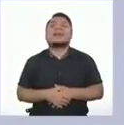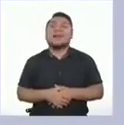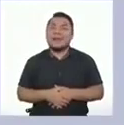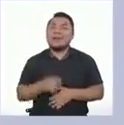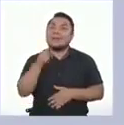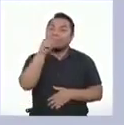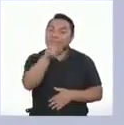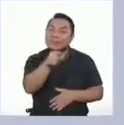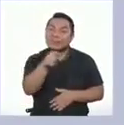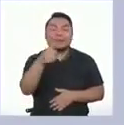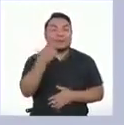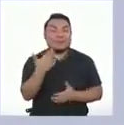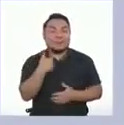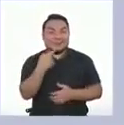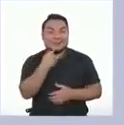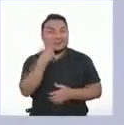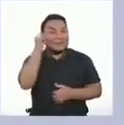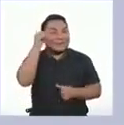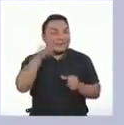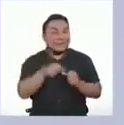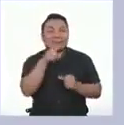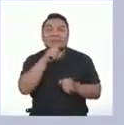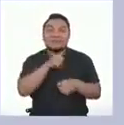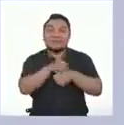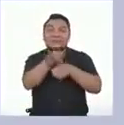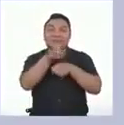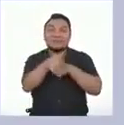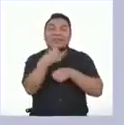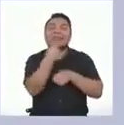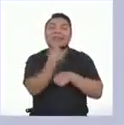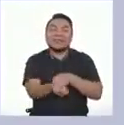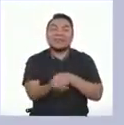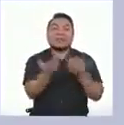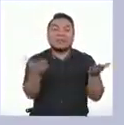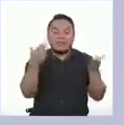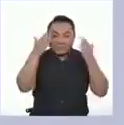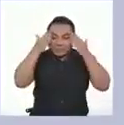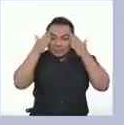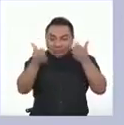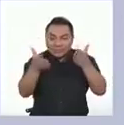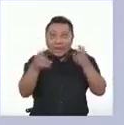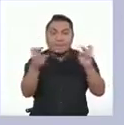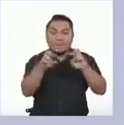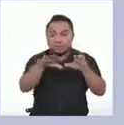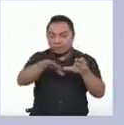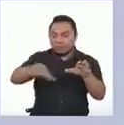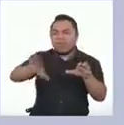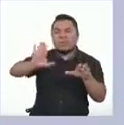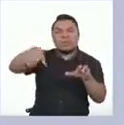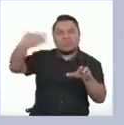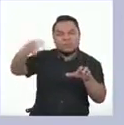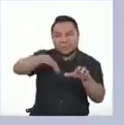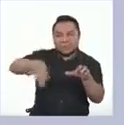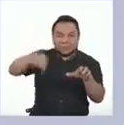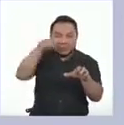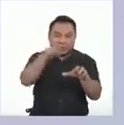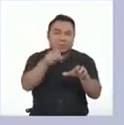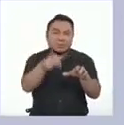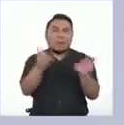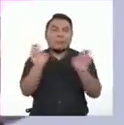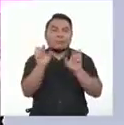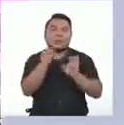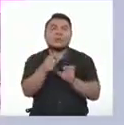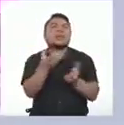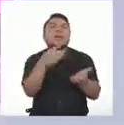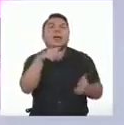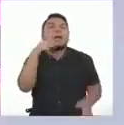Patricia, de acuerdo con lo que les acabo de compartir y enfocándonos en las proteínas, ¿qué podemos decir sobre la carne de